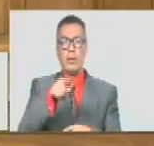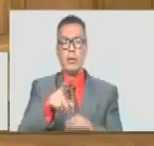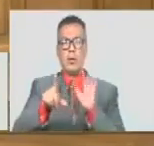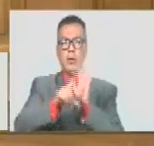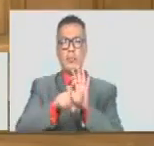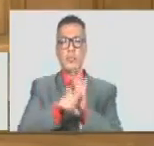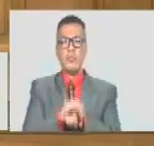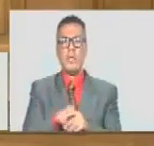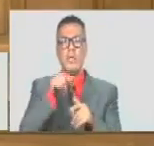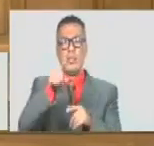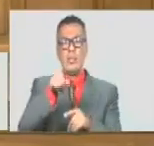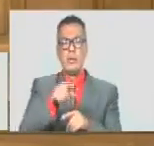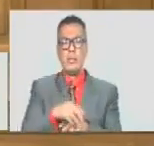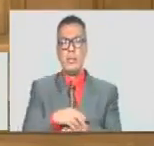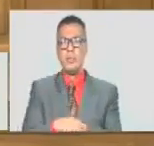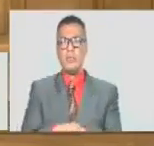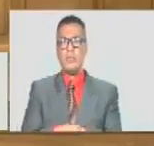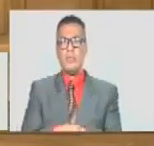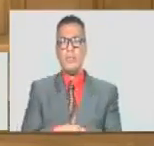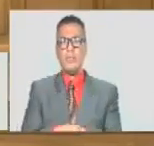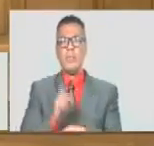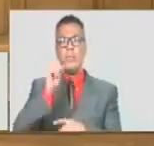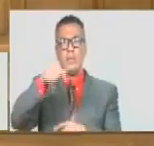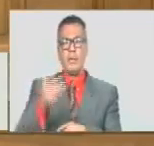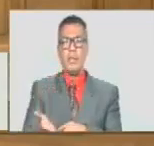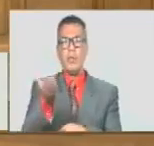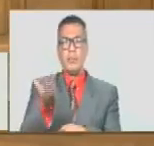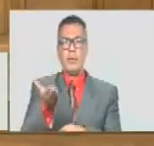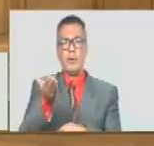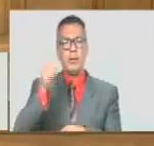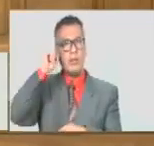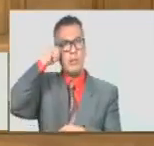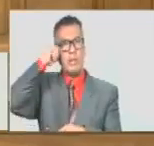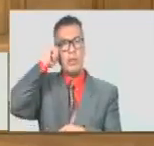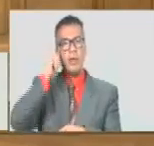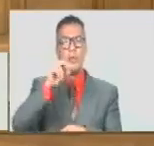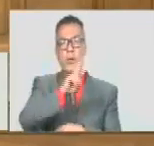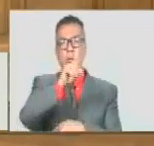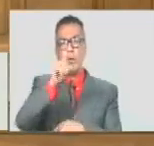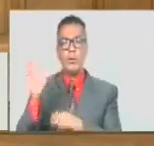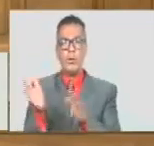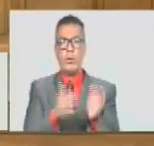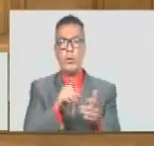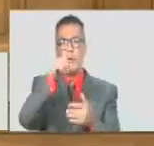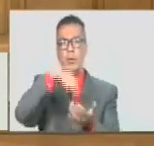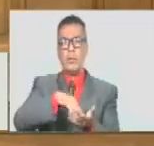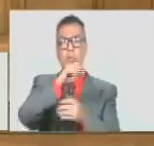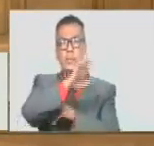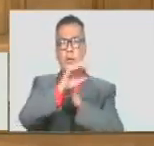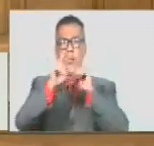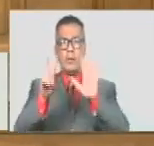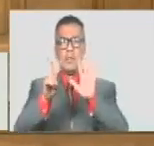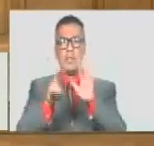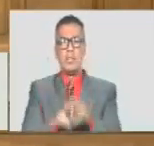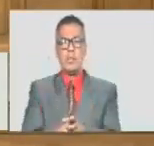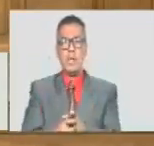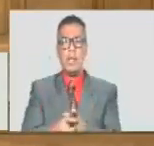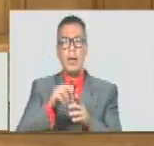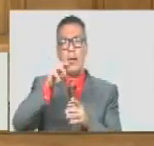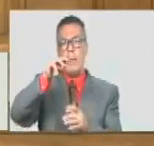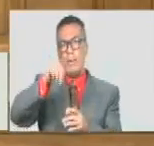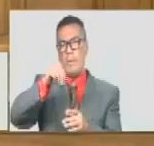ley. En este marco, entonces, también es importante recordar que el 21 de marzo de 1957, la dictadura de